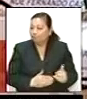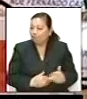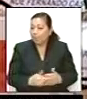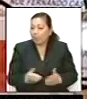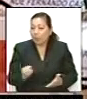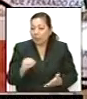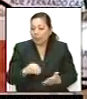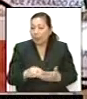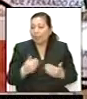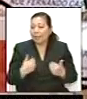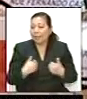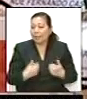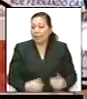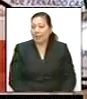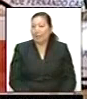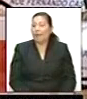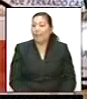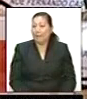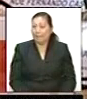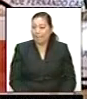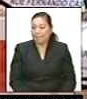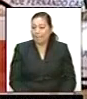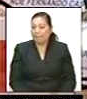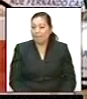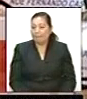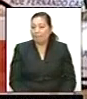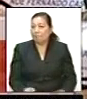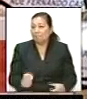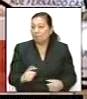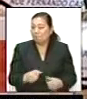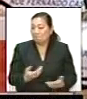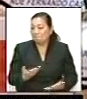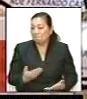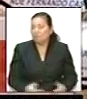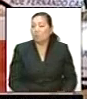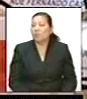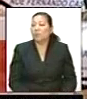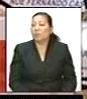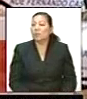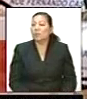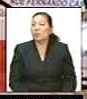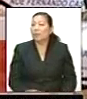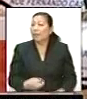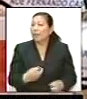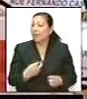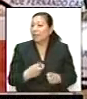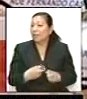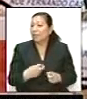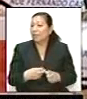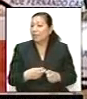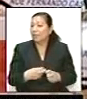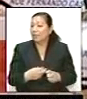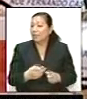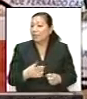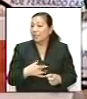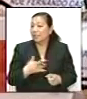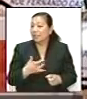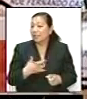¿no? En México estamos pasando una situación difícil en este sentido.